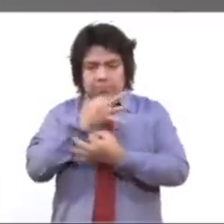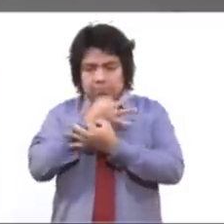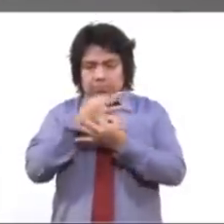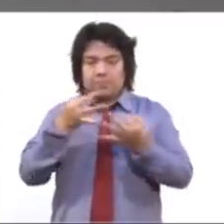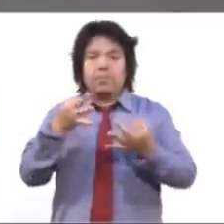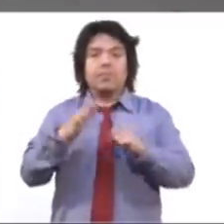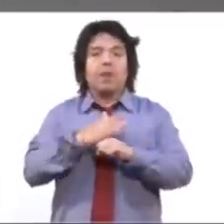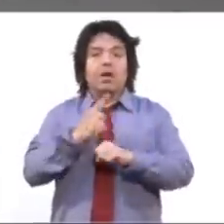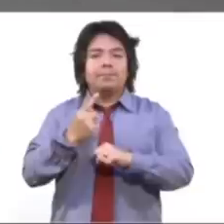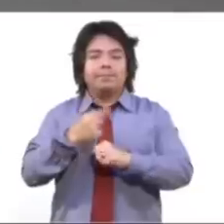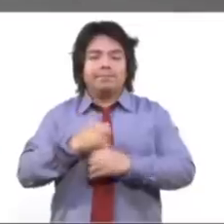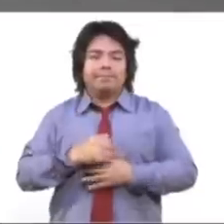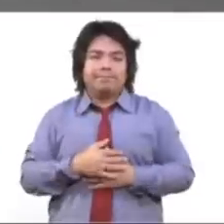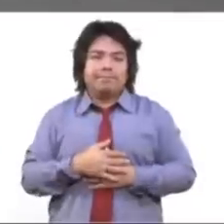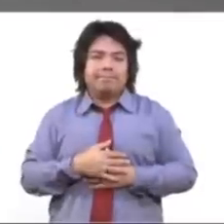Porque